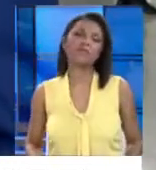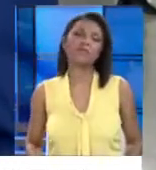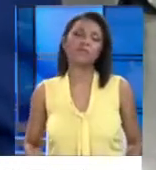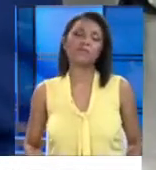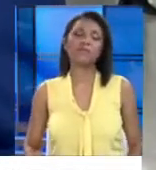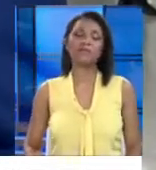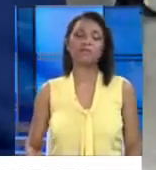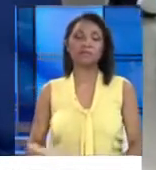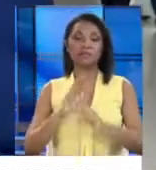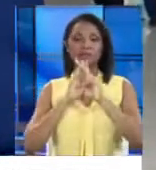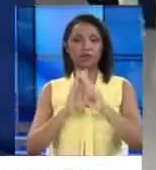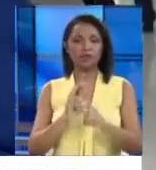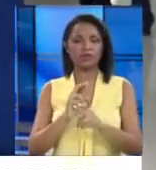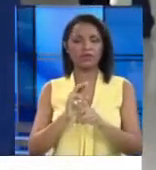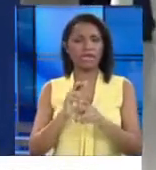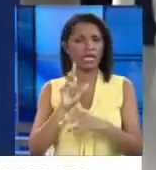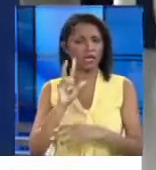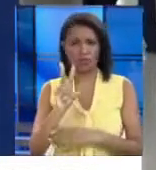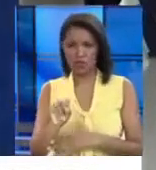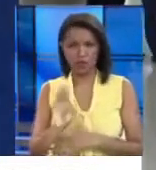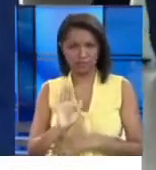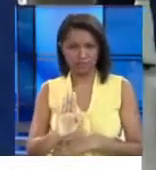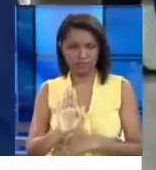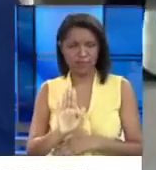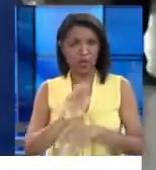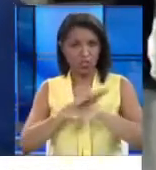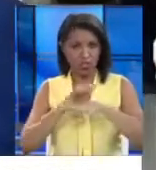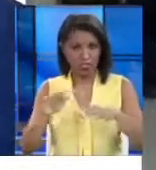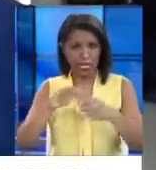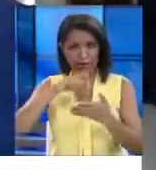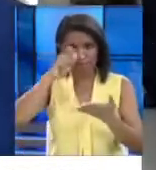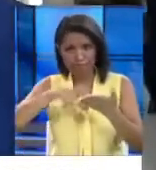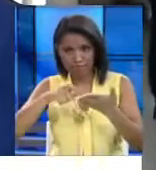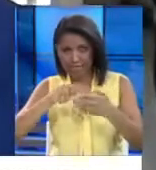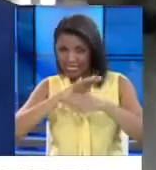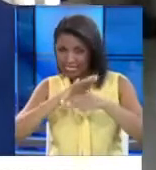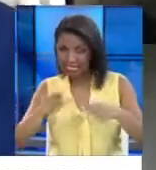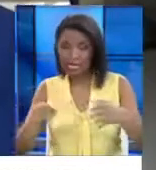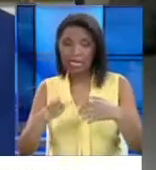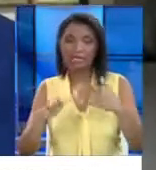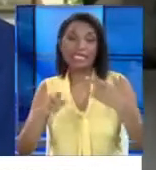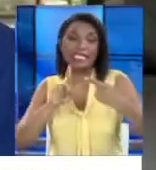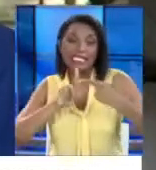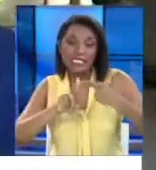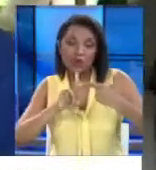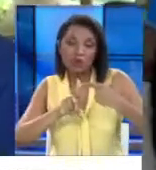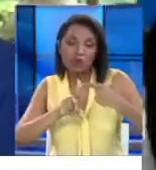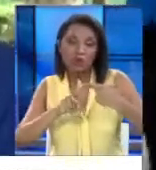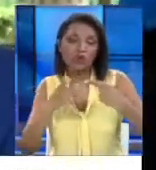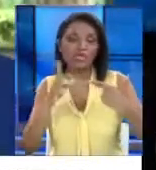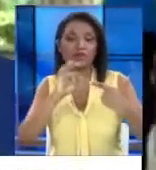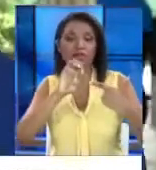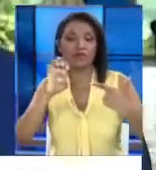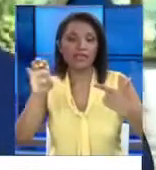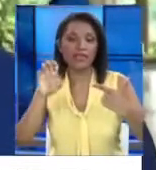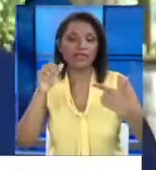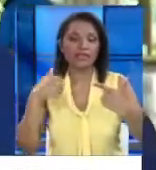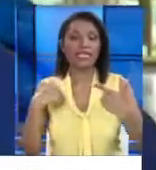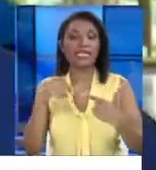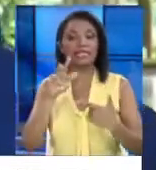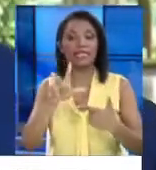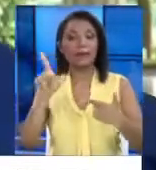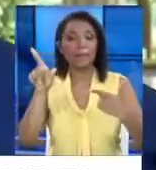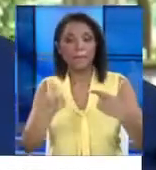que está solicitando la normativa, pasamos a la segunda fase, que sería en la cual el tribunal tiene 3 meses para convocar a